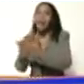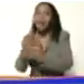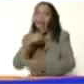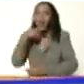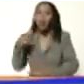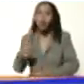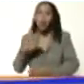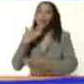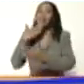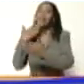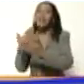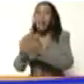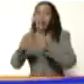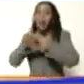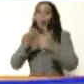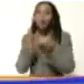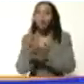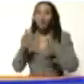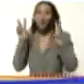gracias mundo nuevo